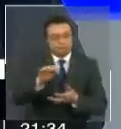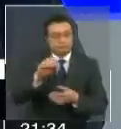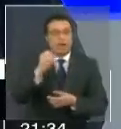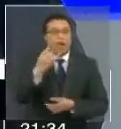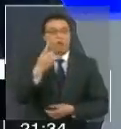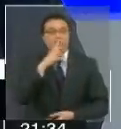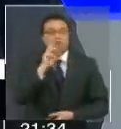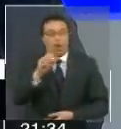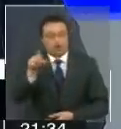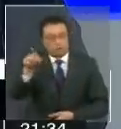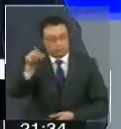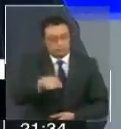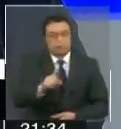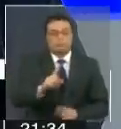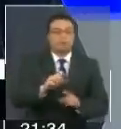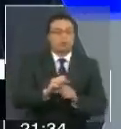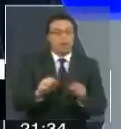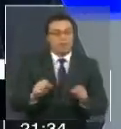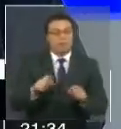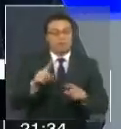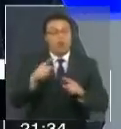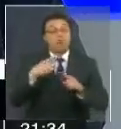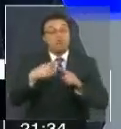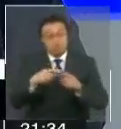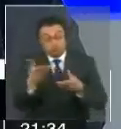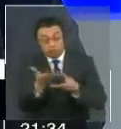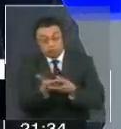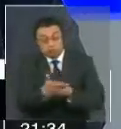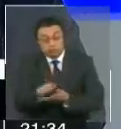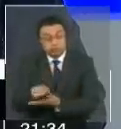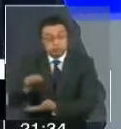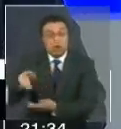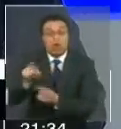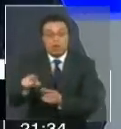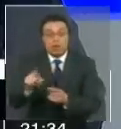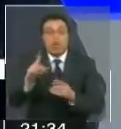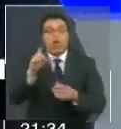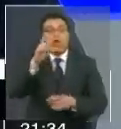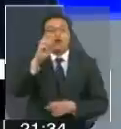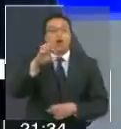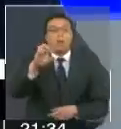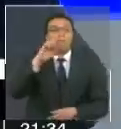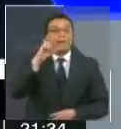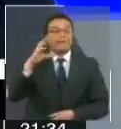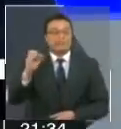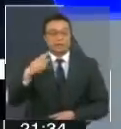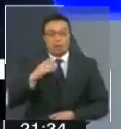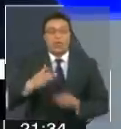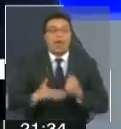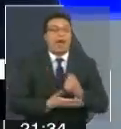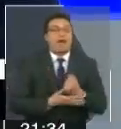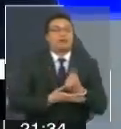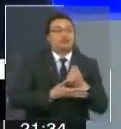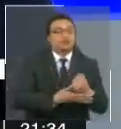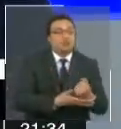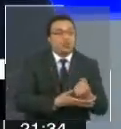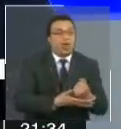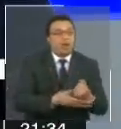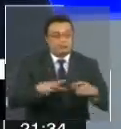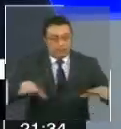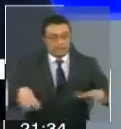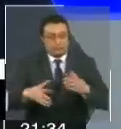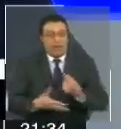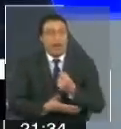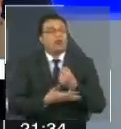autor. Hay muchos antecedentes que lo vincularían en calidad de cómplice. Esto es, alguien que colabora